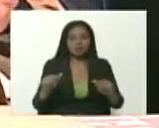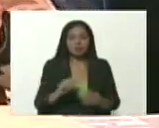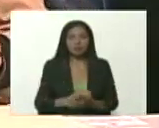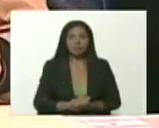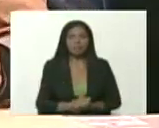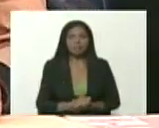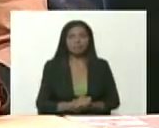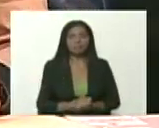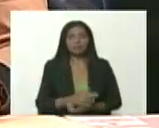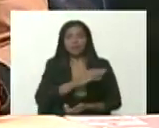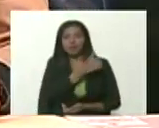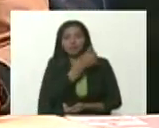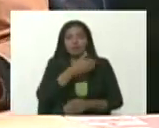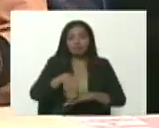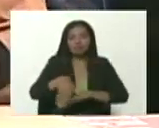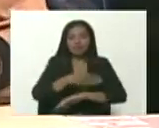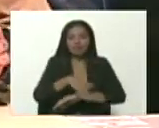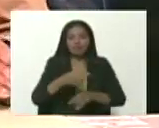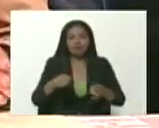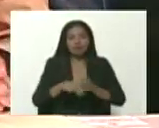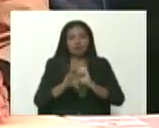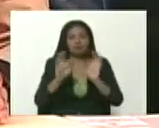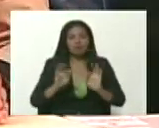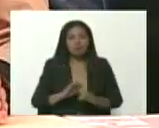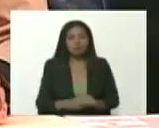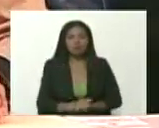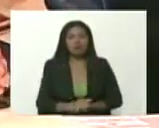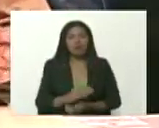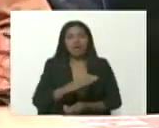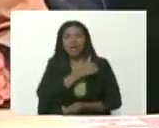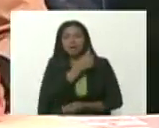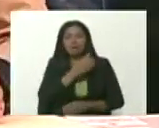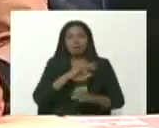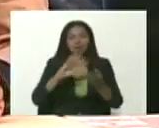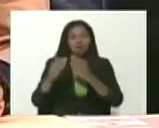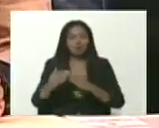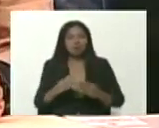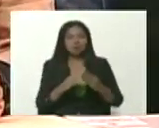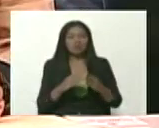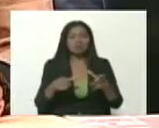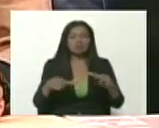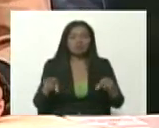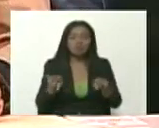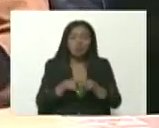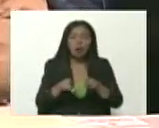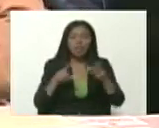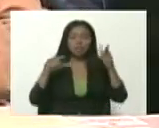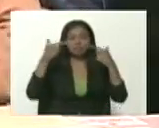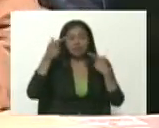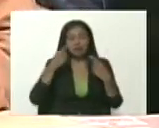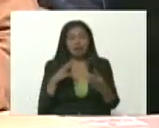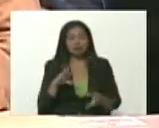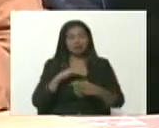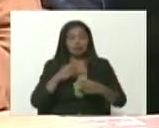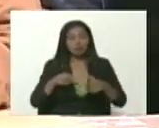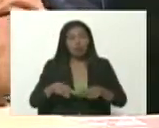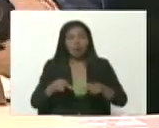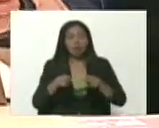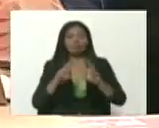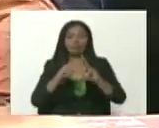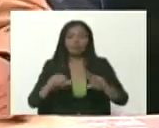El jefe y la jefa de calle, la jefa y jefe de comunidad y de UVCH se asume como usted ahí en el